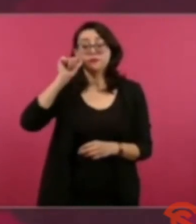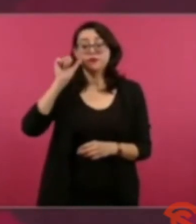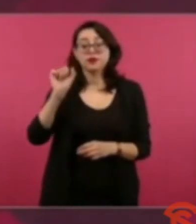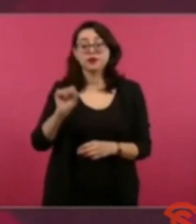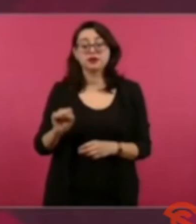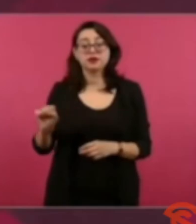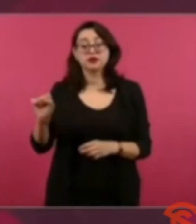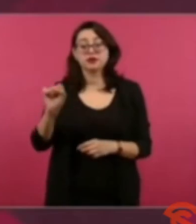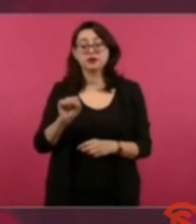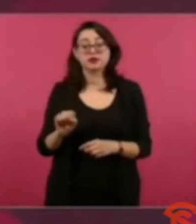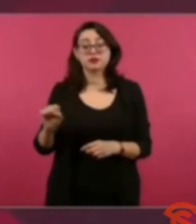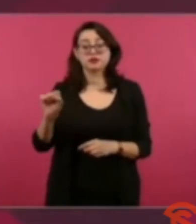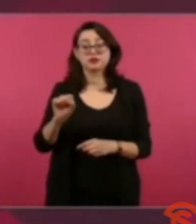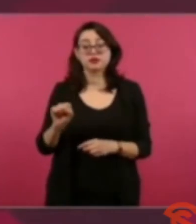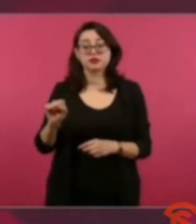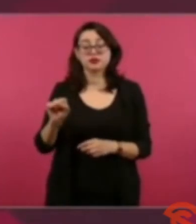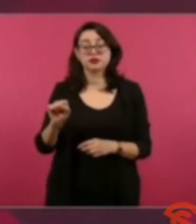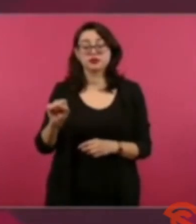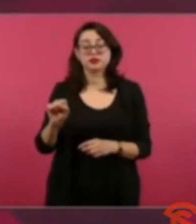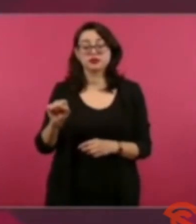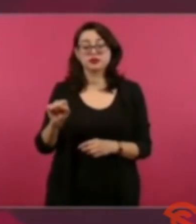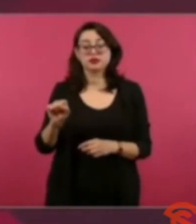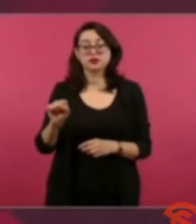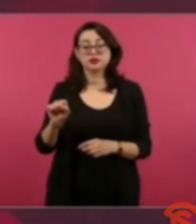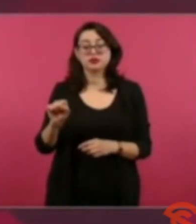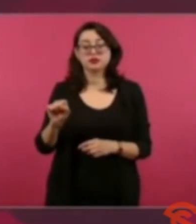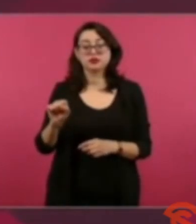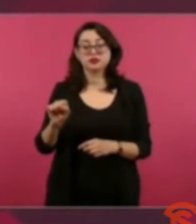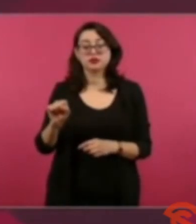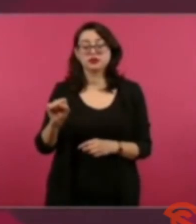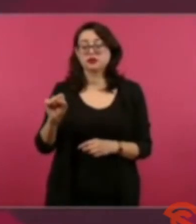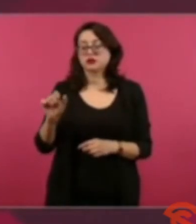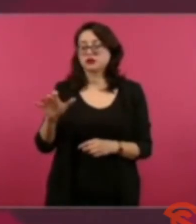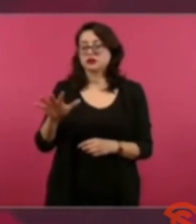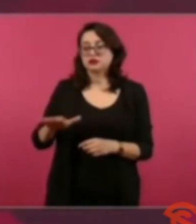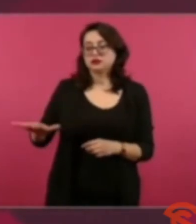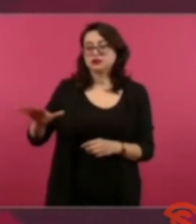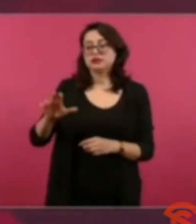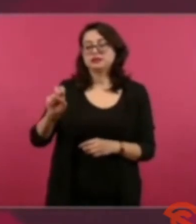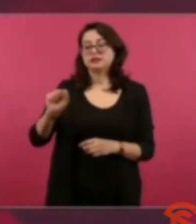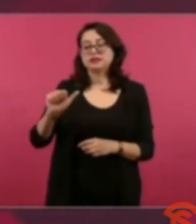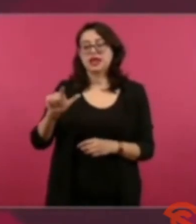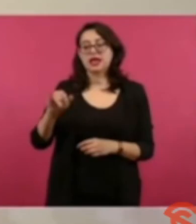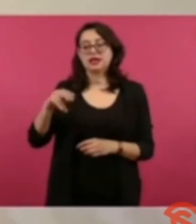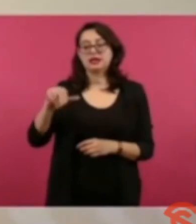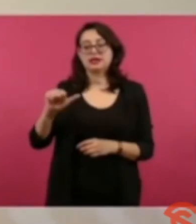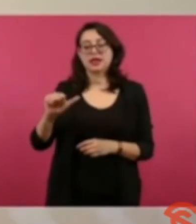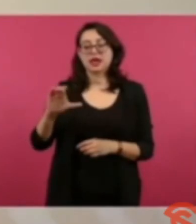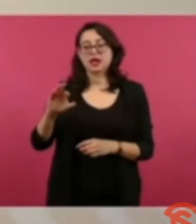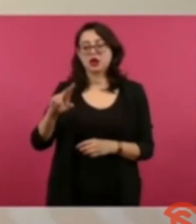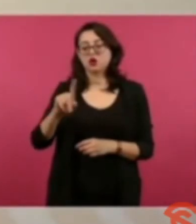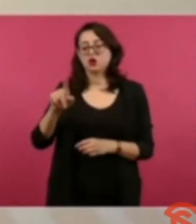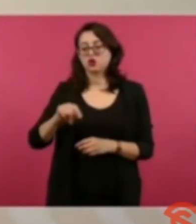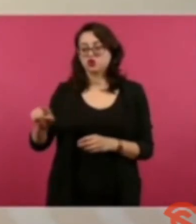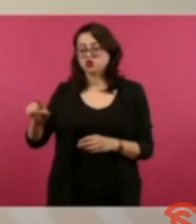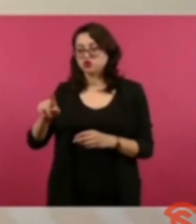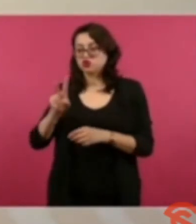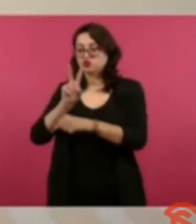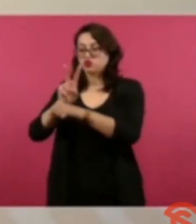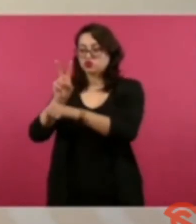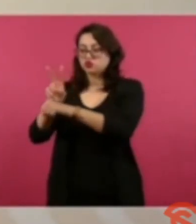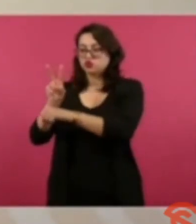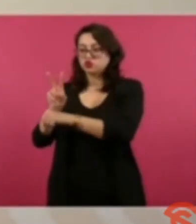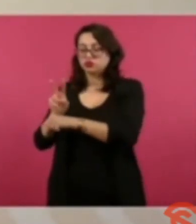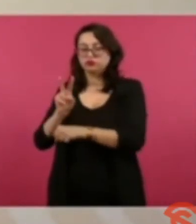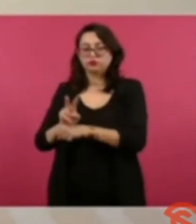Mañana superviso las obras del puerto de Salina Cruz y todo